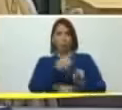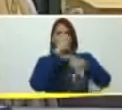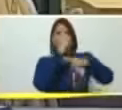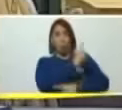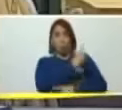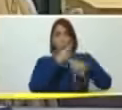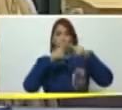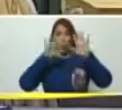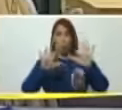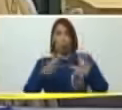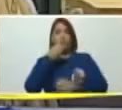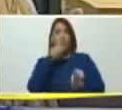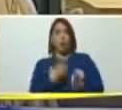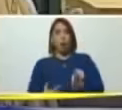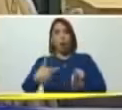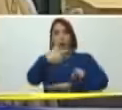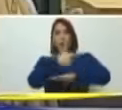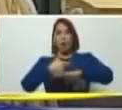buen gobierno.